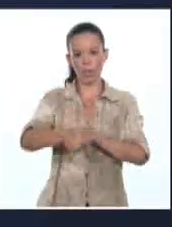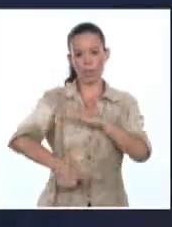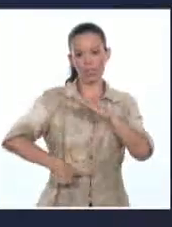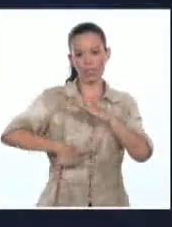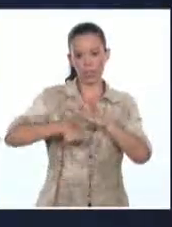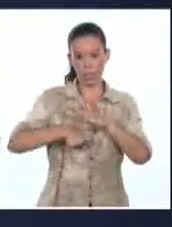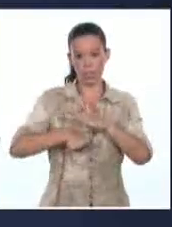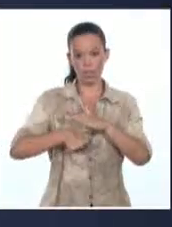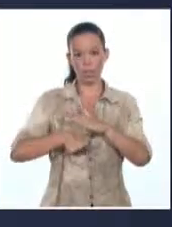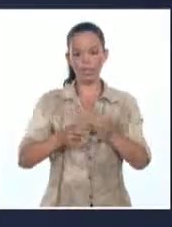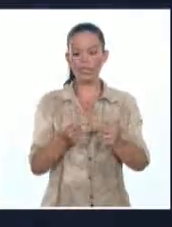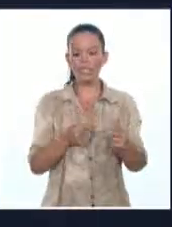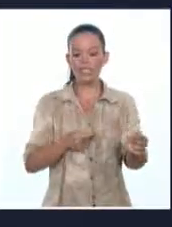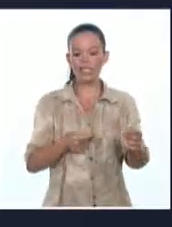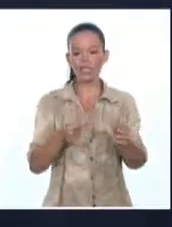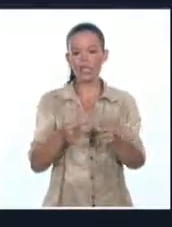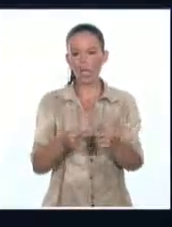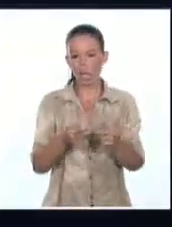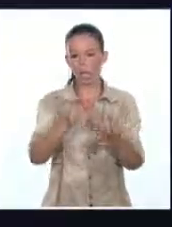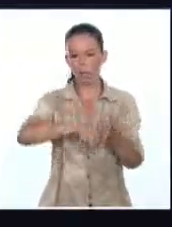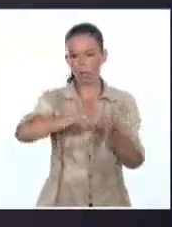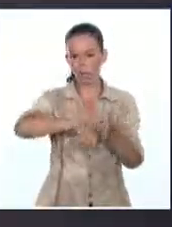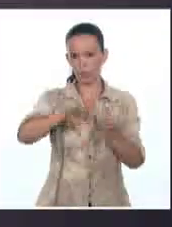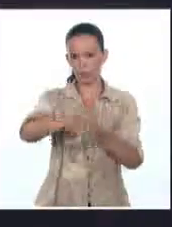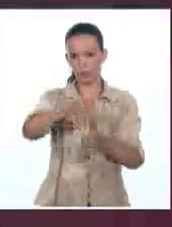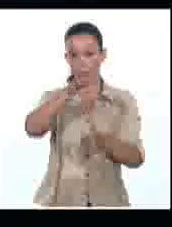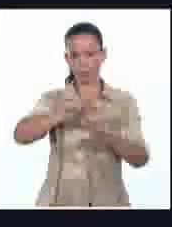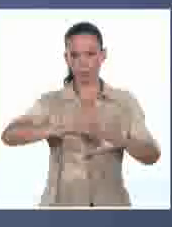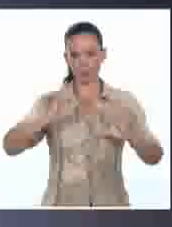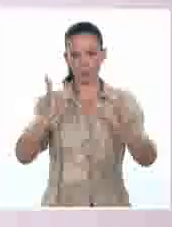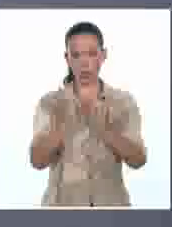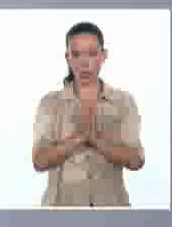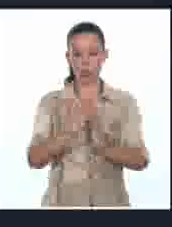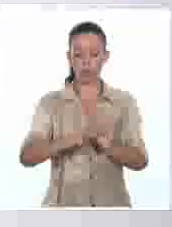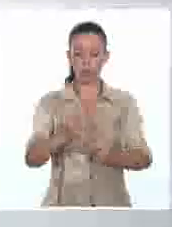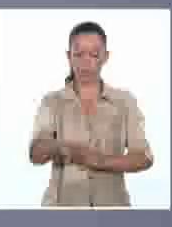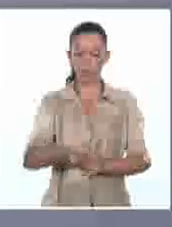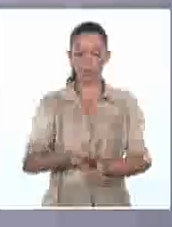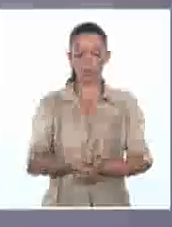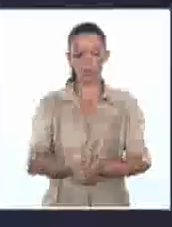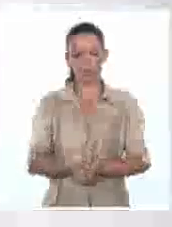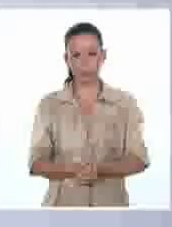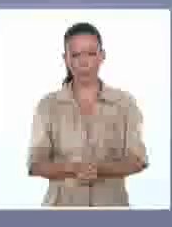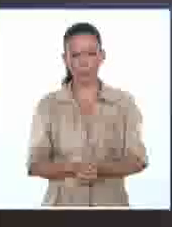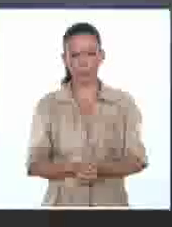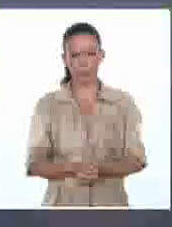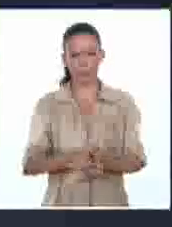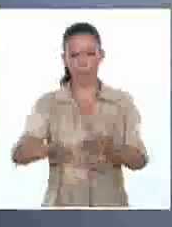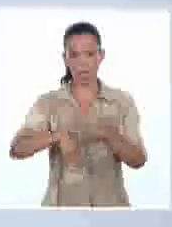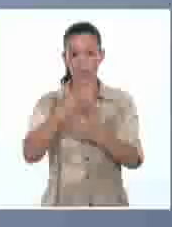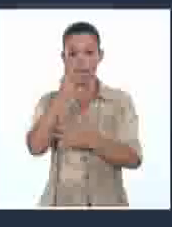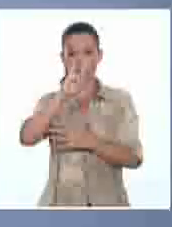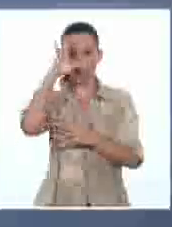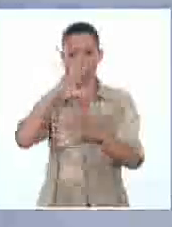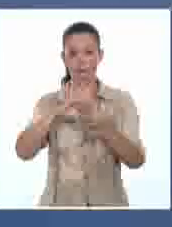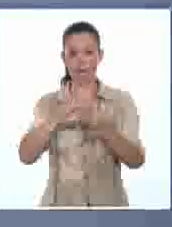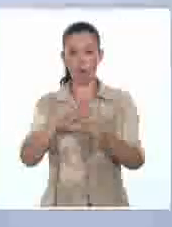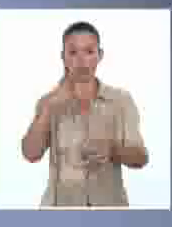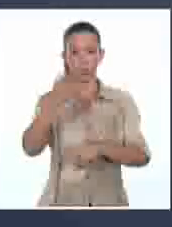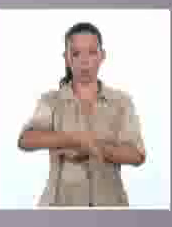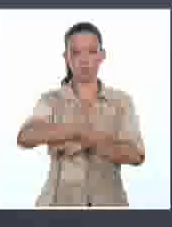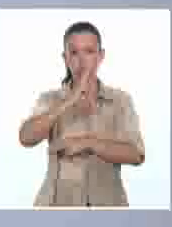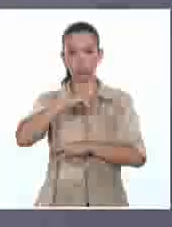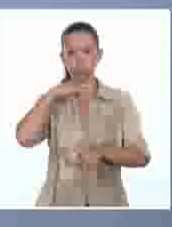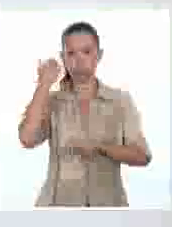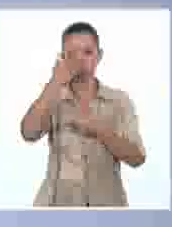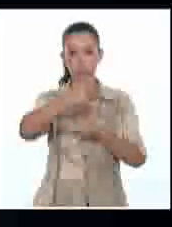comicios presidenciales y legislativos extraordinarios que se celebrarán mañana. El pasado 9 de agosto fue asesinado el candidato presidencial